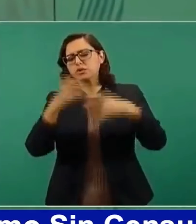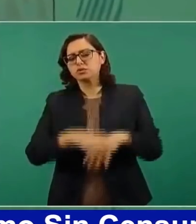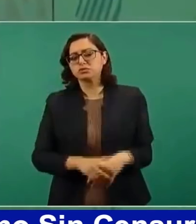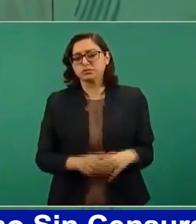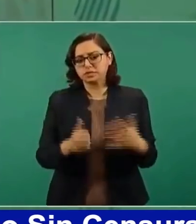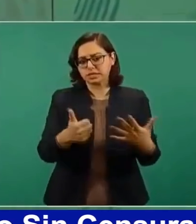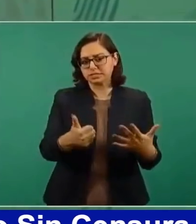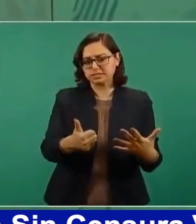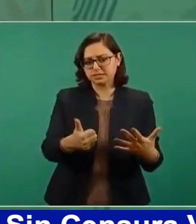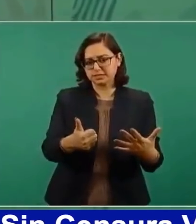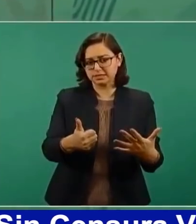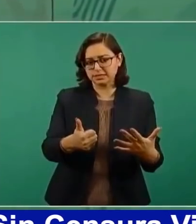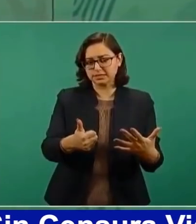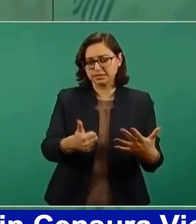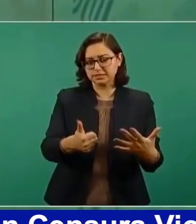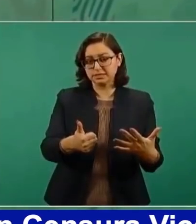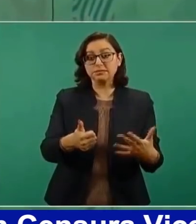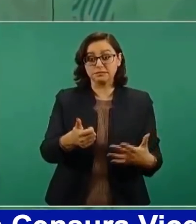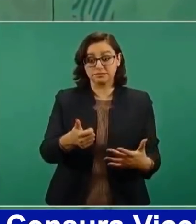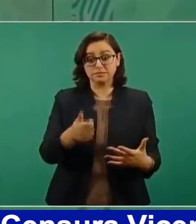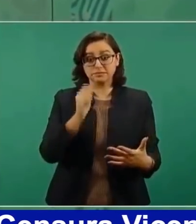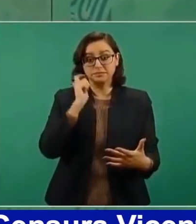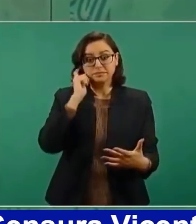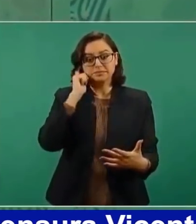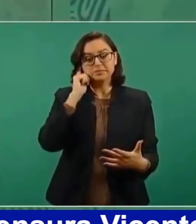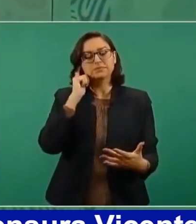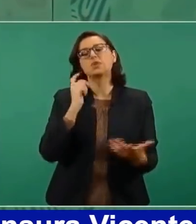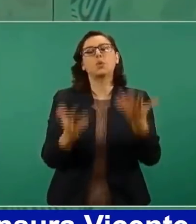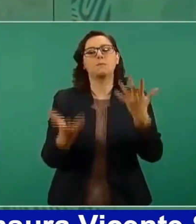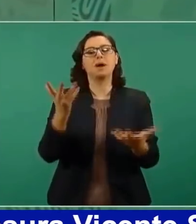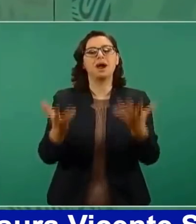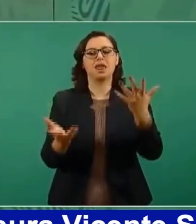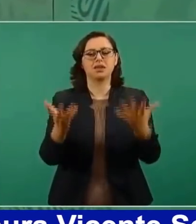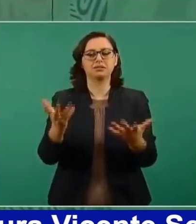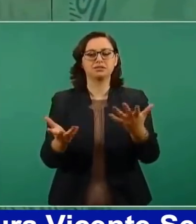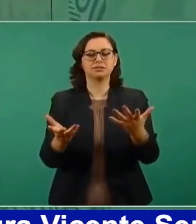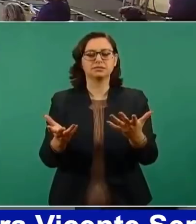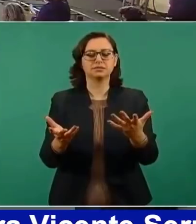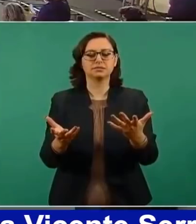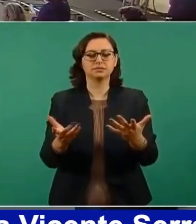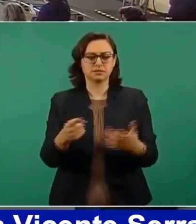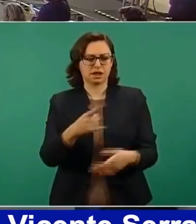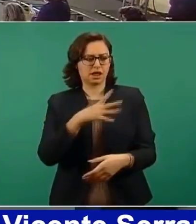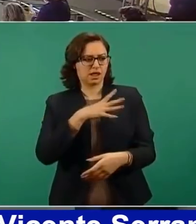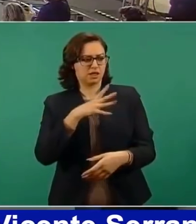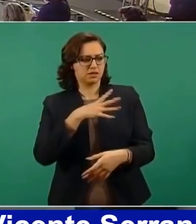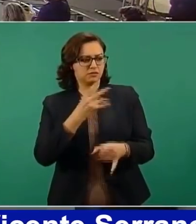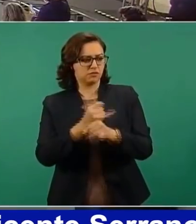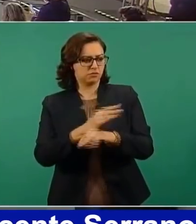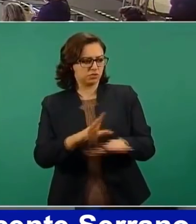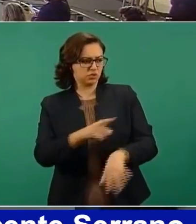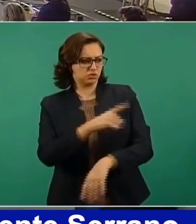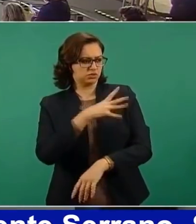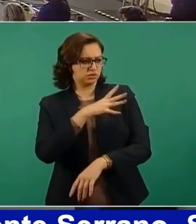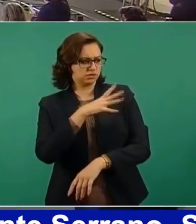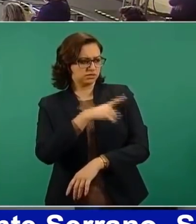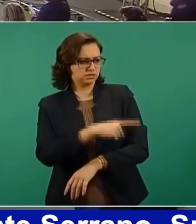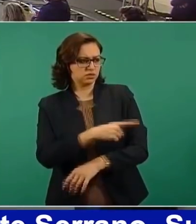salario mínimo de tortilla. ¿No tienes ahí el dato nuevo?